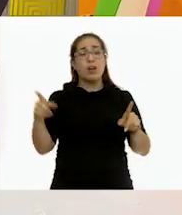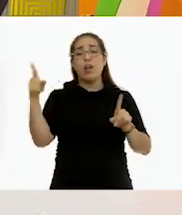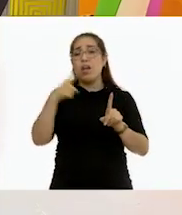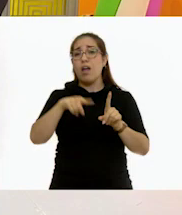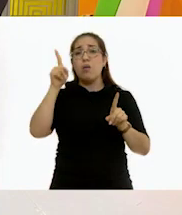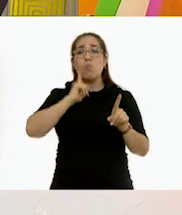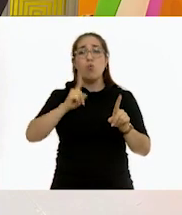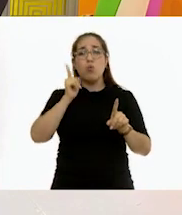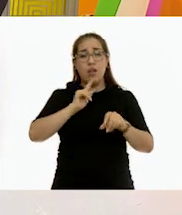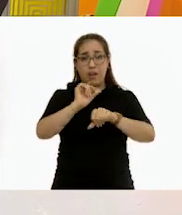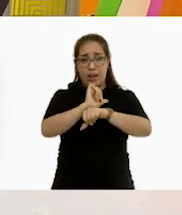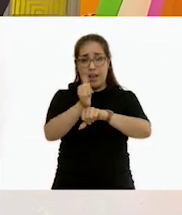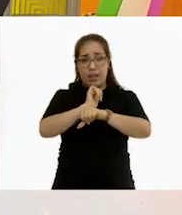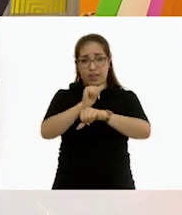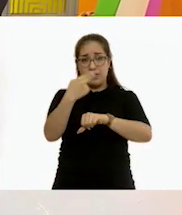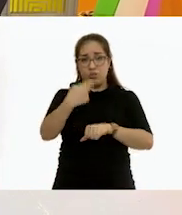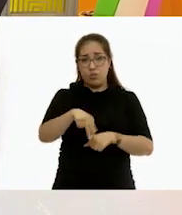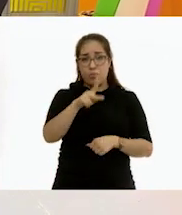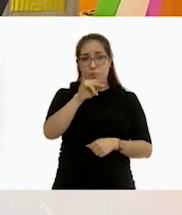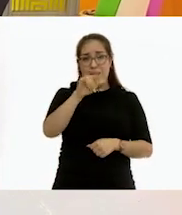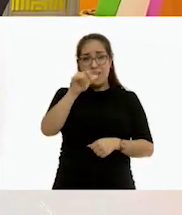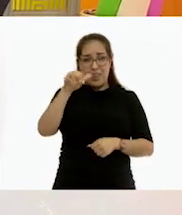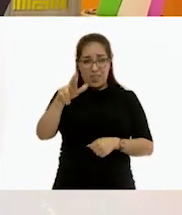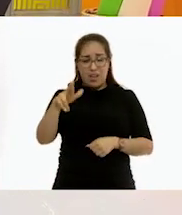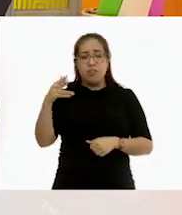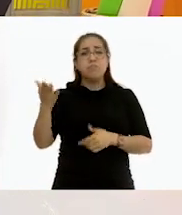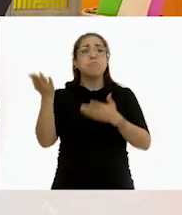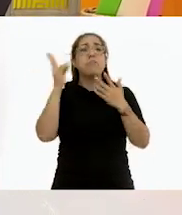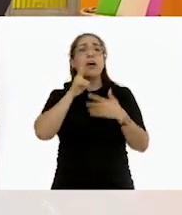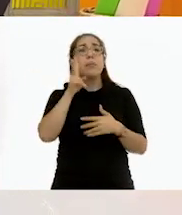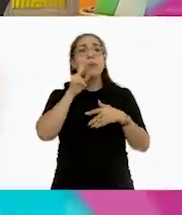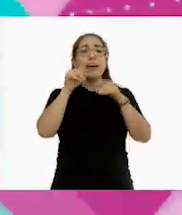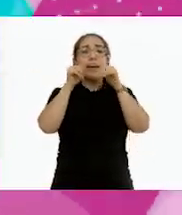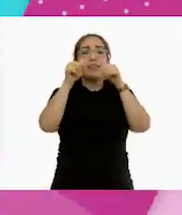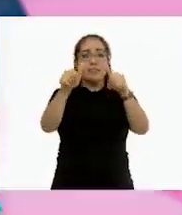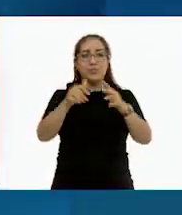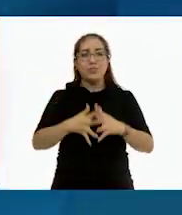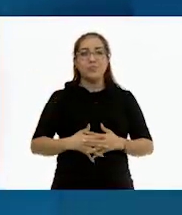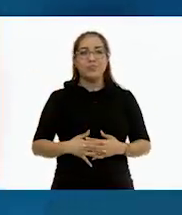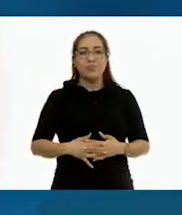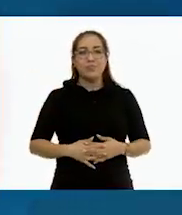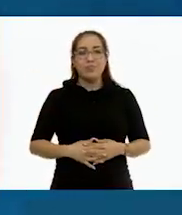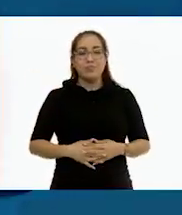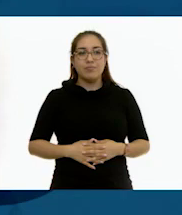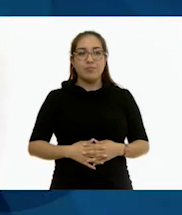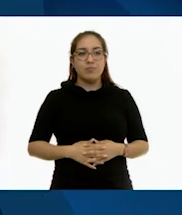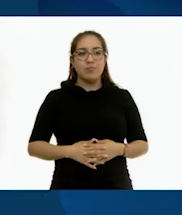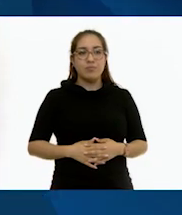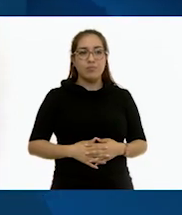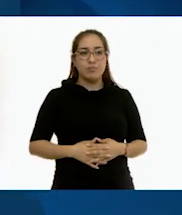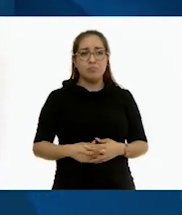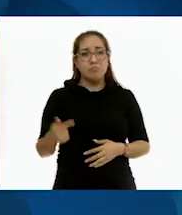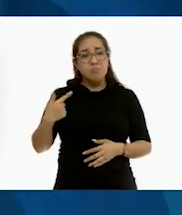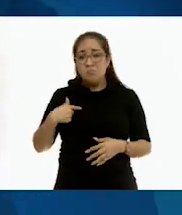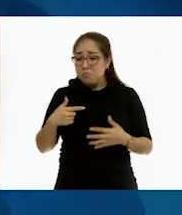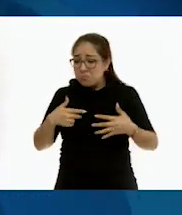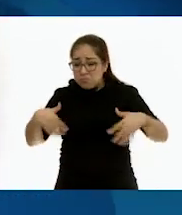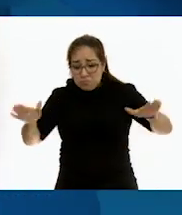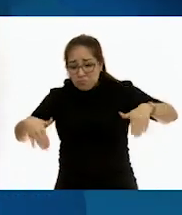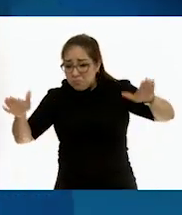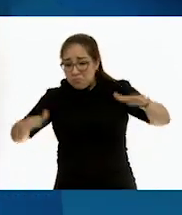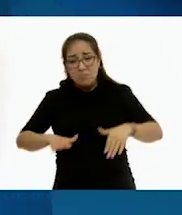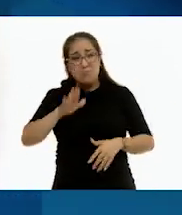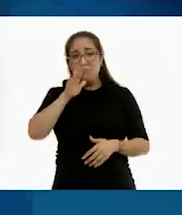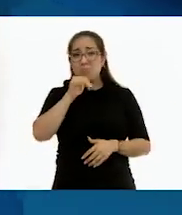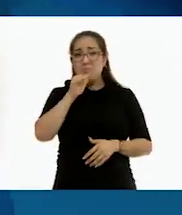que es actriz, Pilar Couto, y pongamos mucha atención. Ah, es que yo no puedo volar. Mis patitas